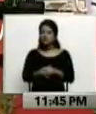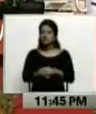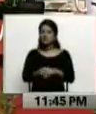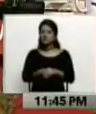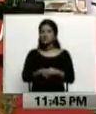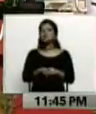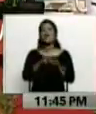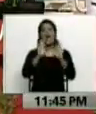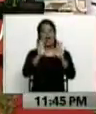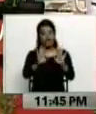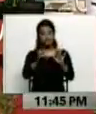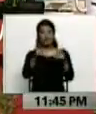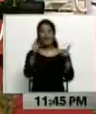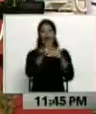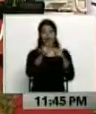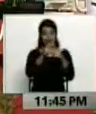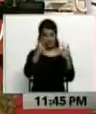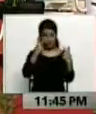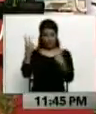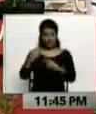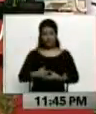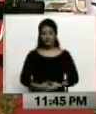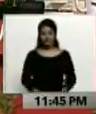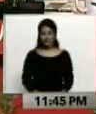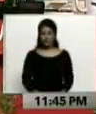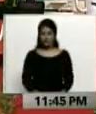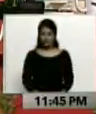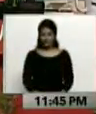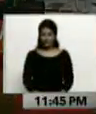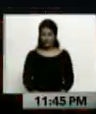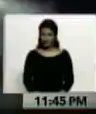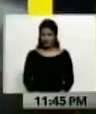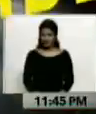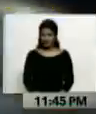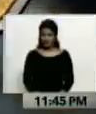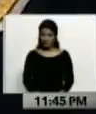ahí entre adc t ve